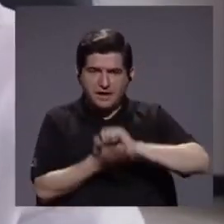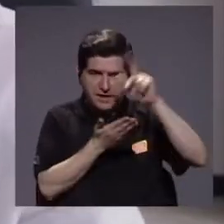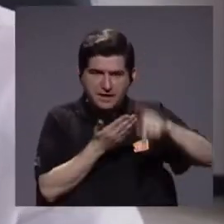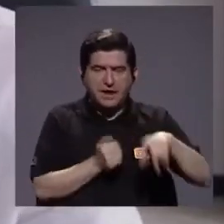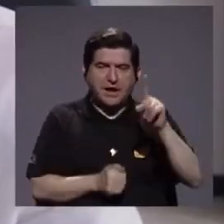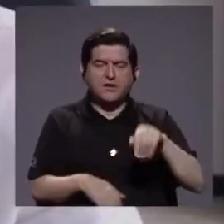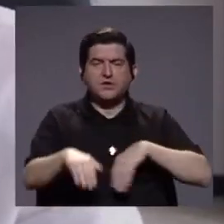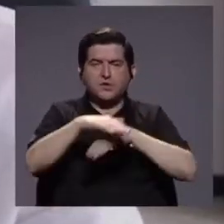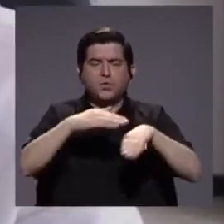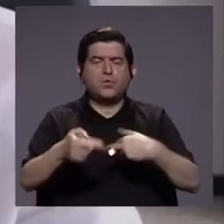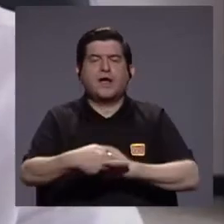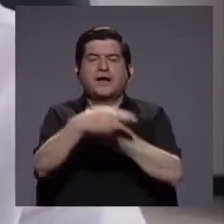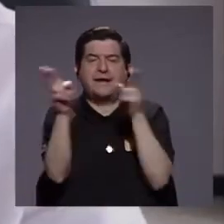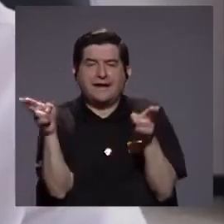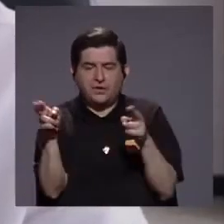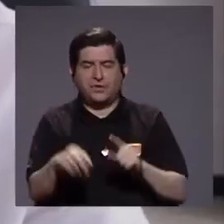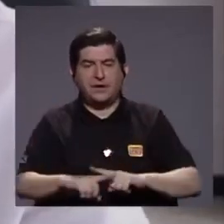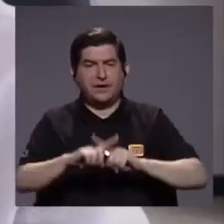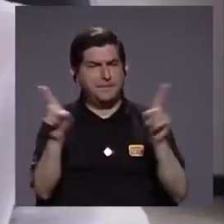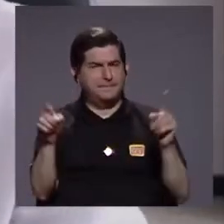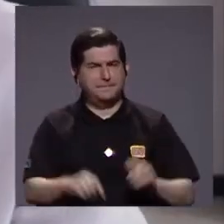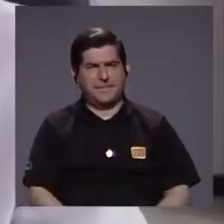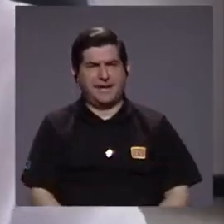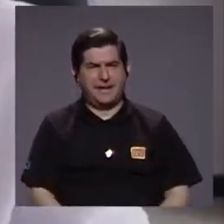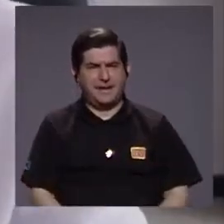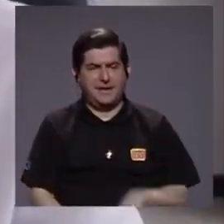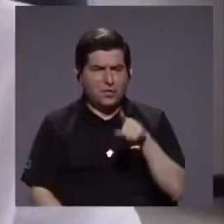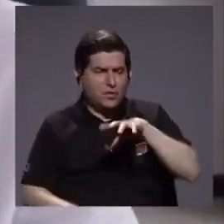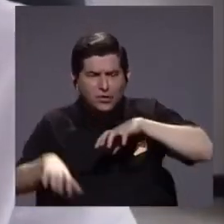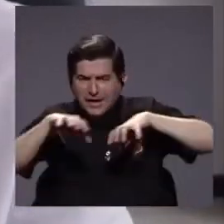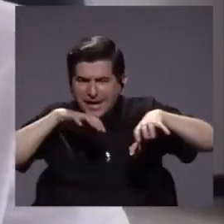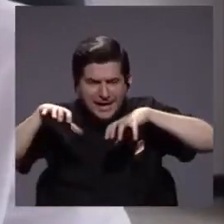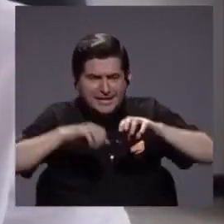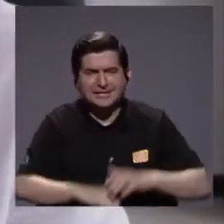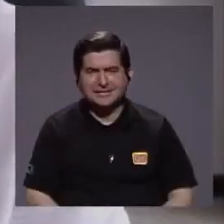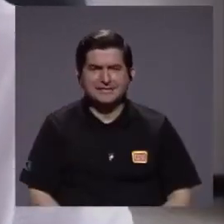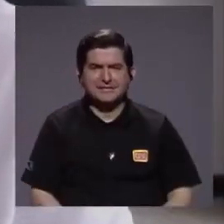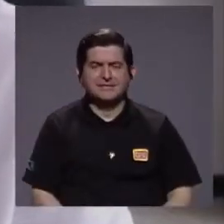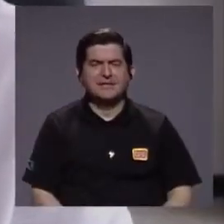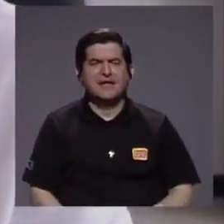una sede regional. Pero realmente que sea esto dinámico, que sea